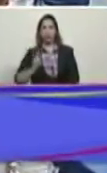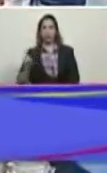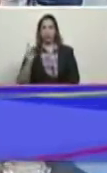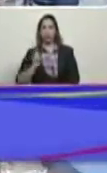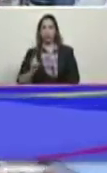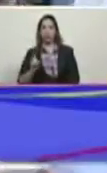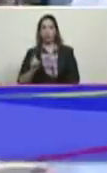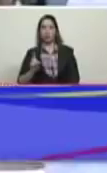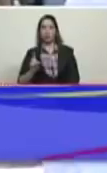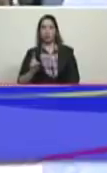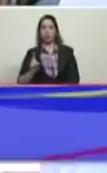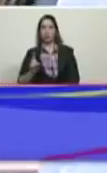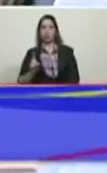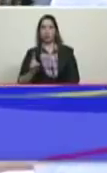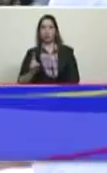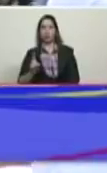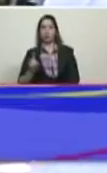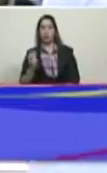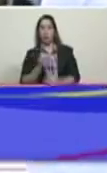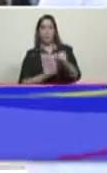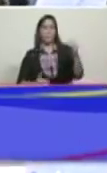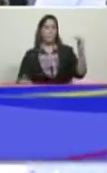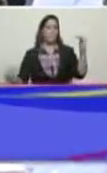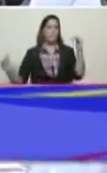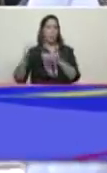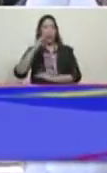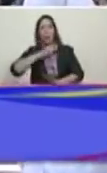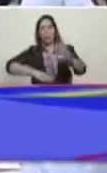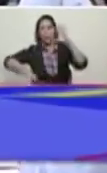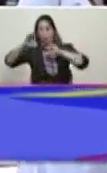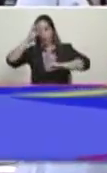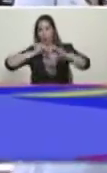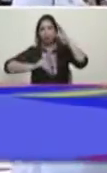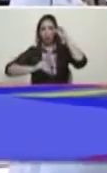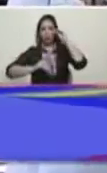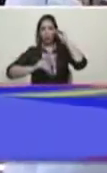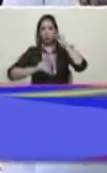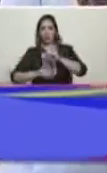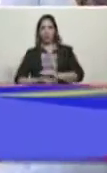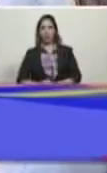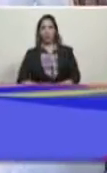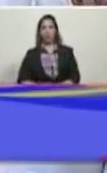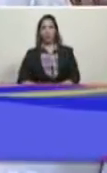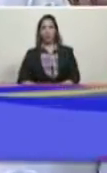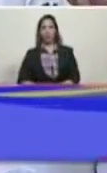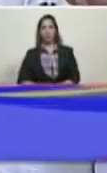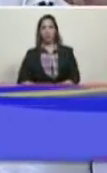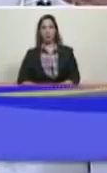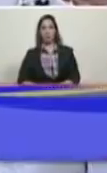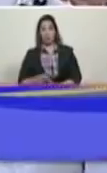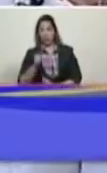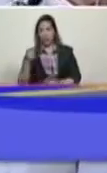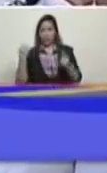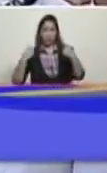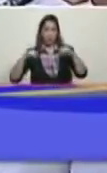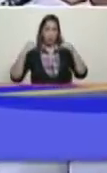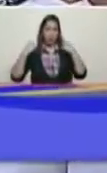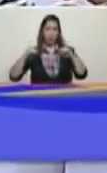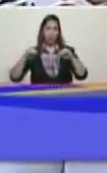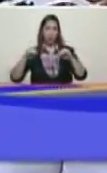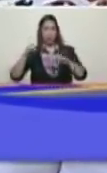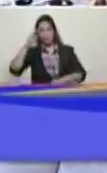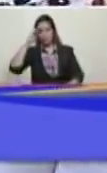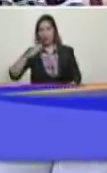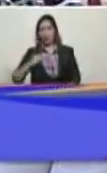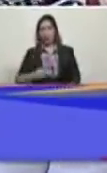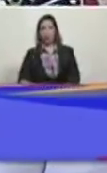sacar el máximo de aprendizaje de estos ejercicios militares.